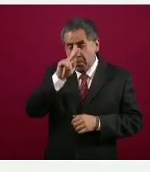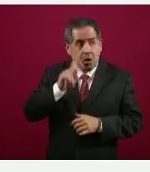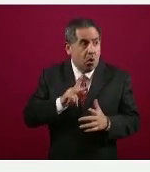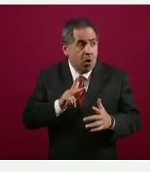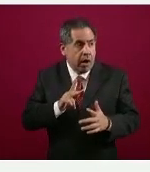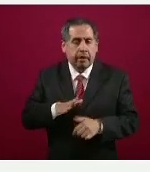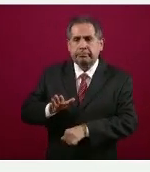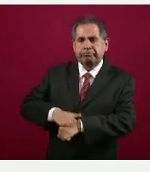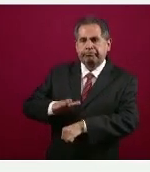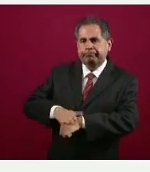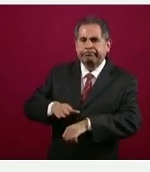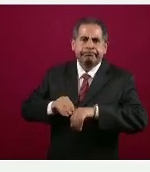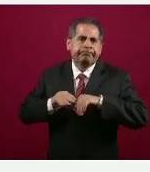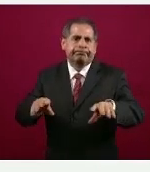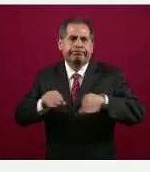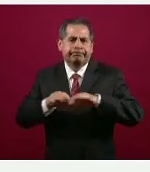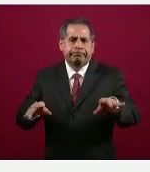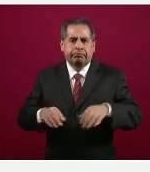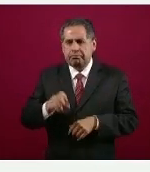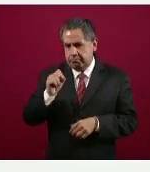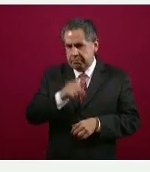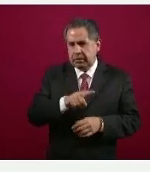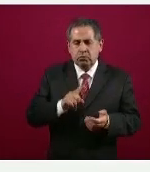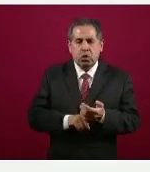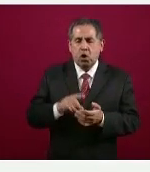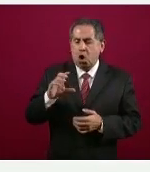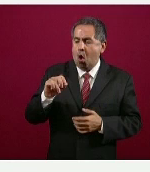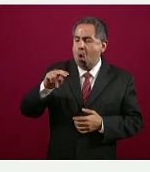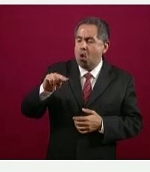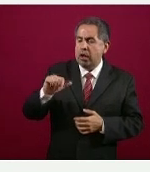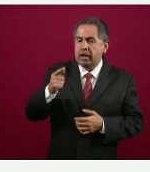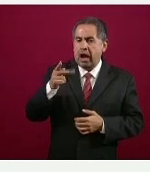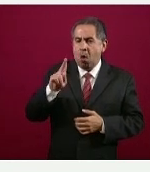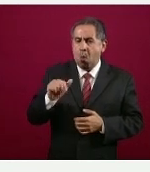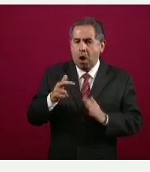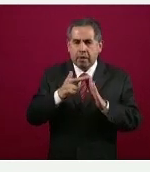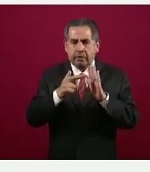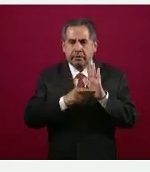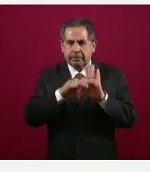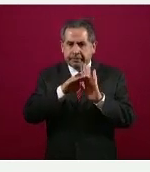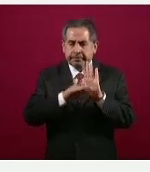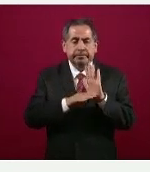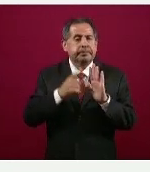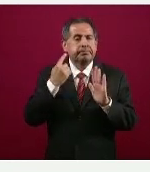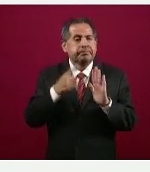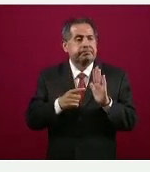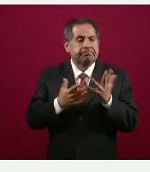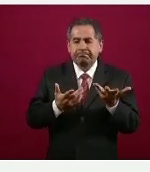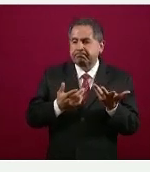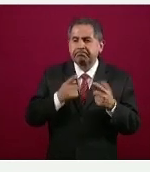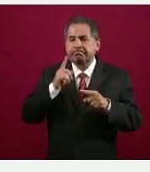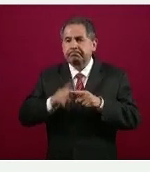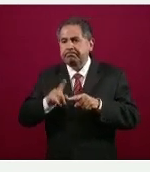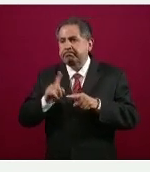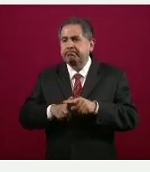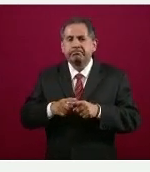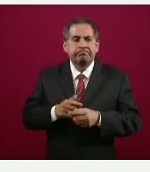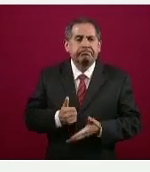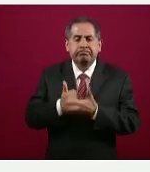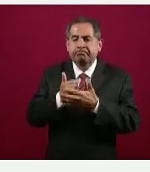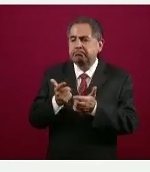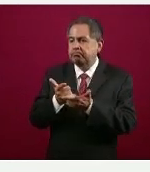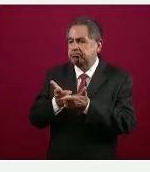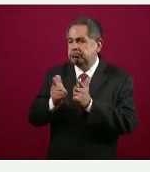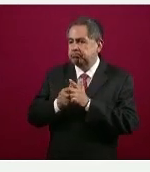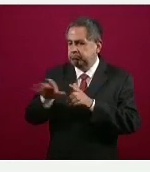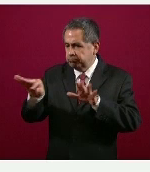emitidos con un dictamen que da la Comisión Nacional del Agua para establecer el grupo de trabajo interinstitucional. Se